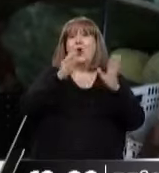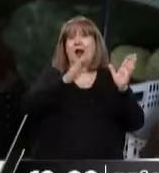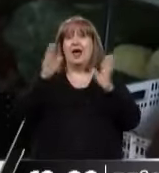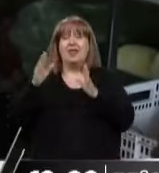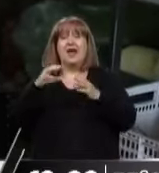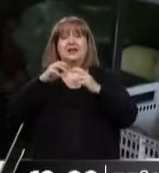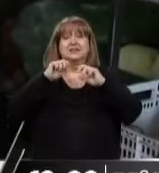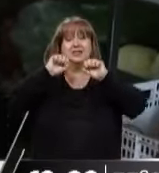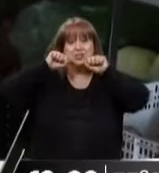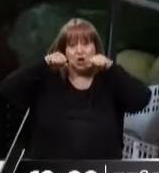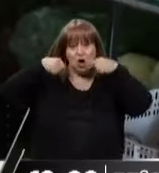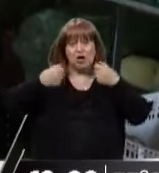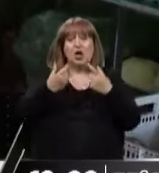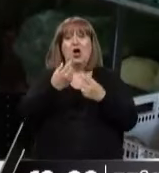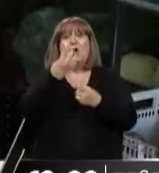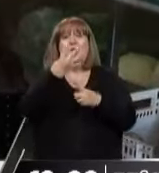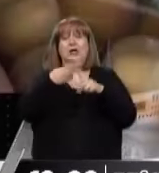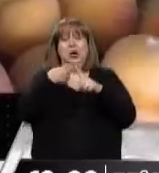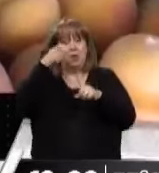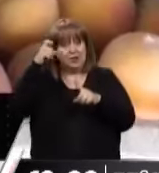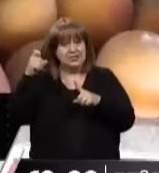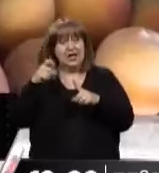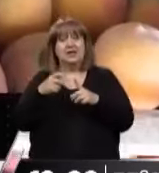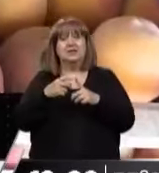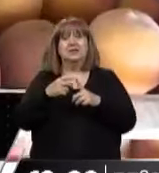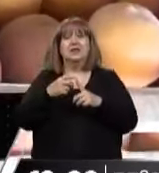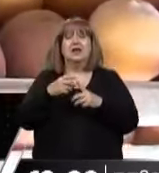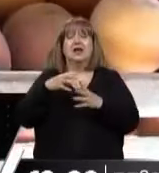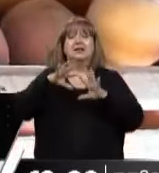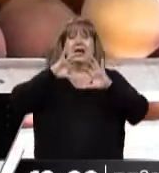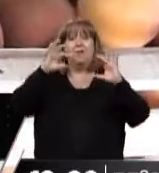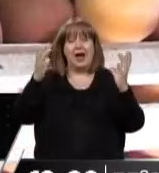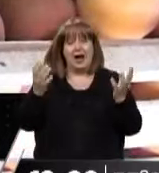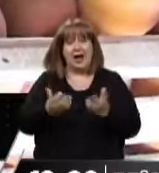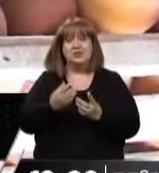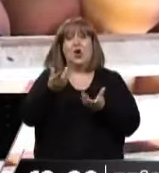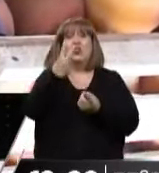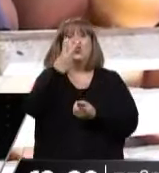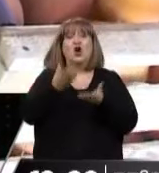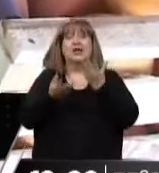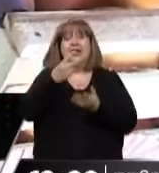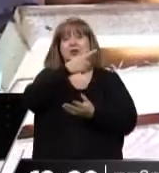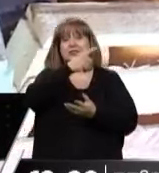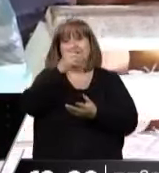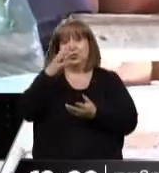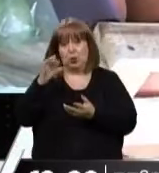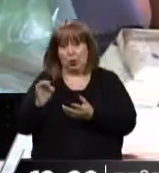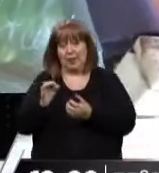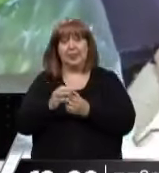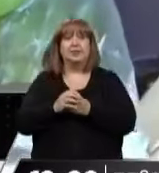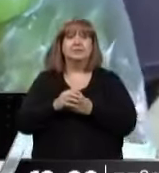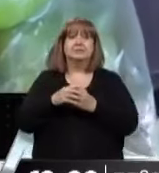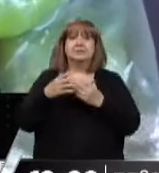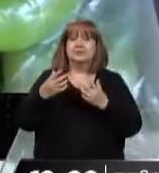el choclo, que está barato, 4%. ¿Kilo de zapallo? 2 kilos, 150, cualquiera de los dos.